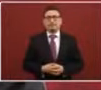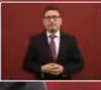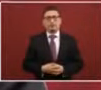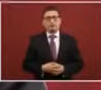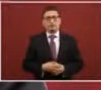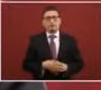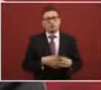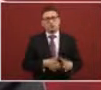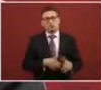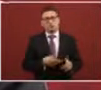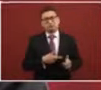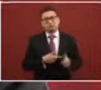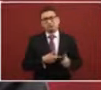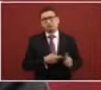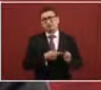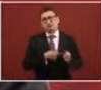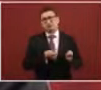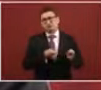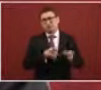con más de lo mismo.